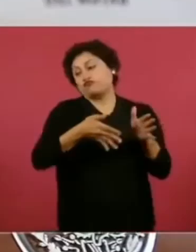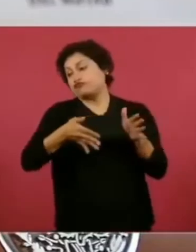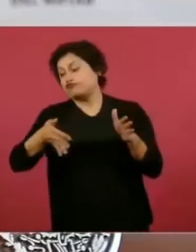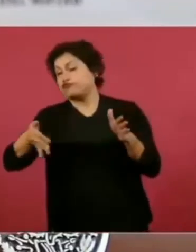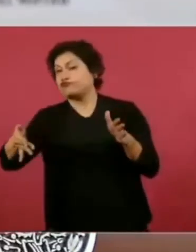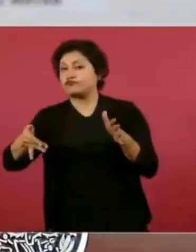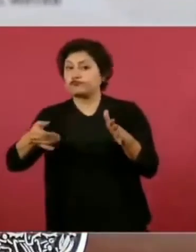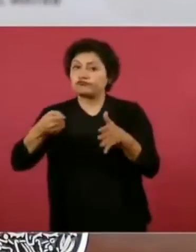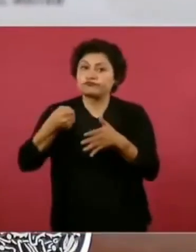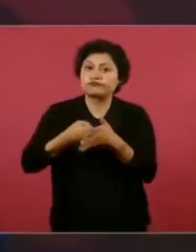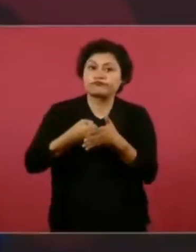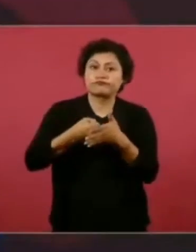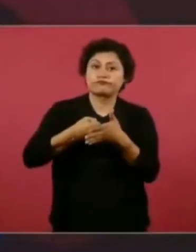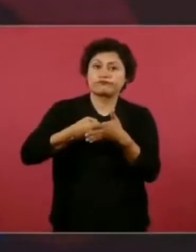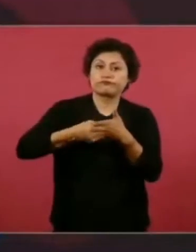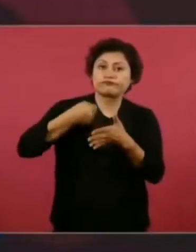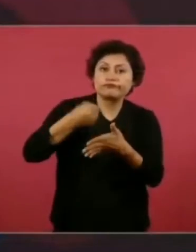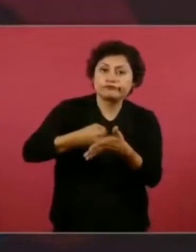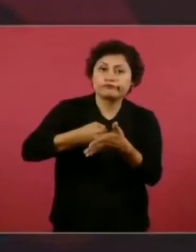los